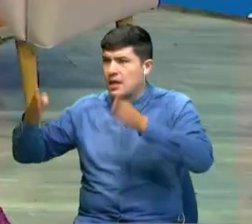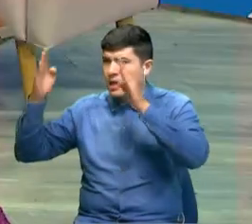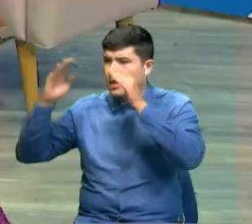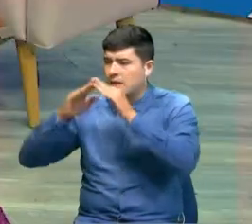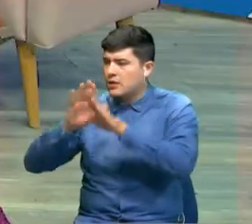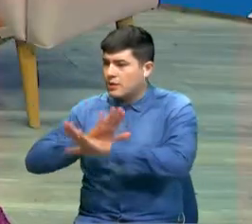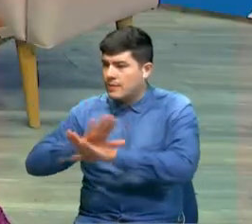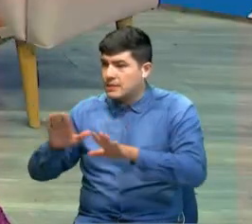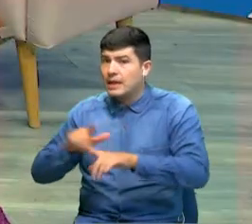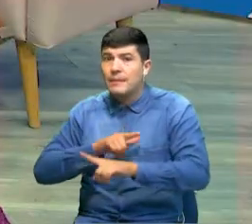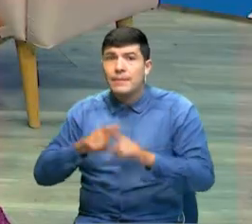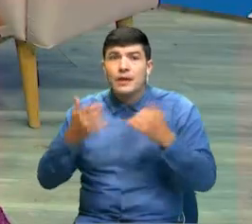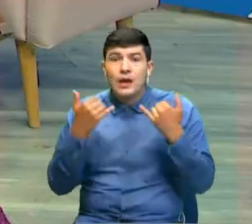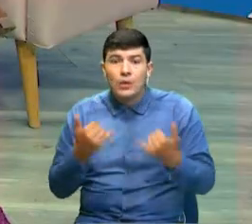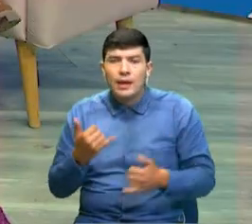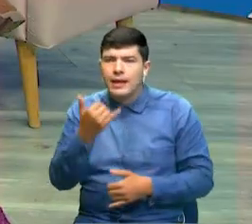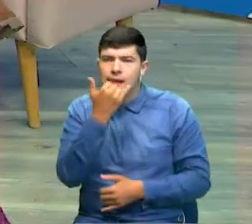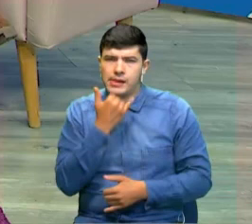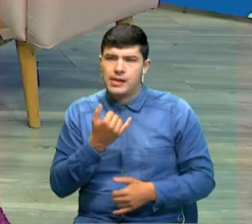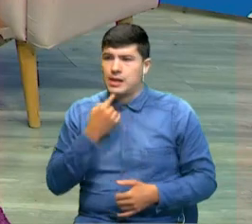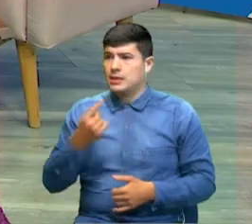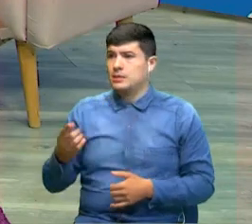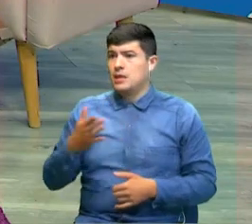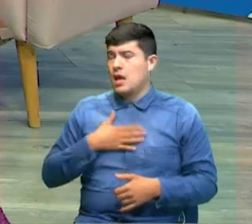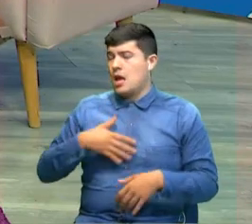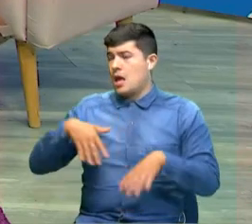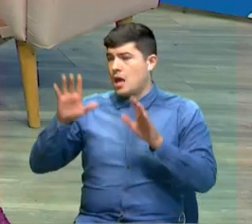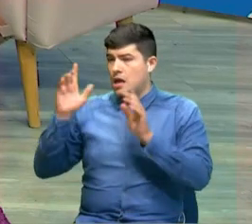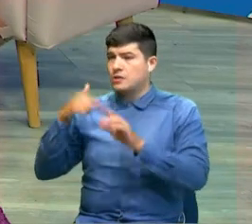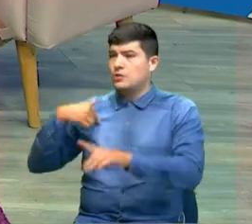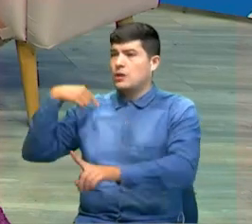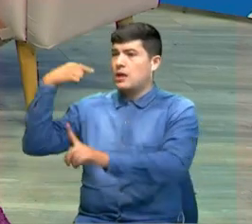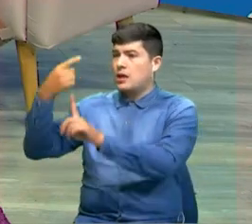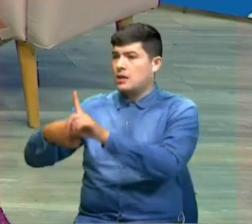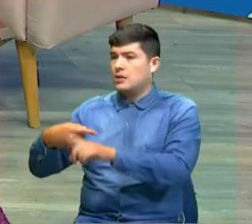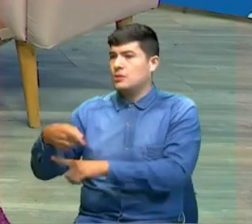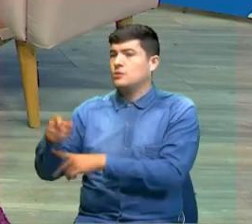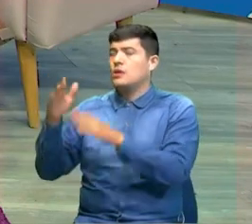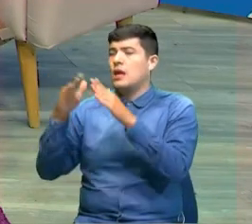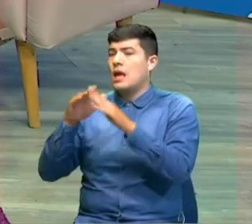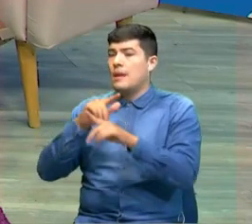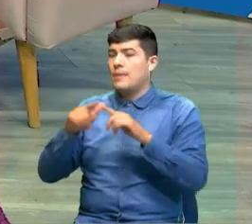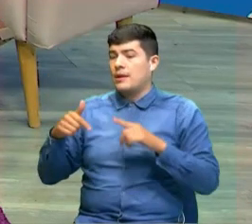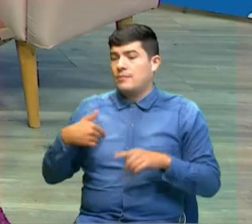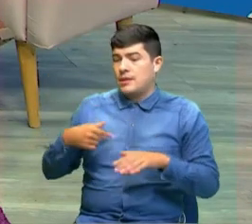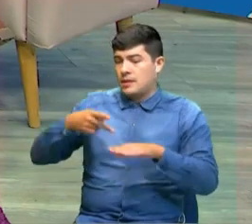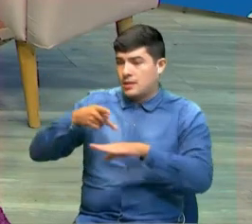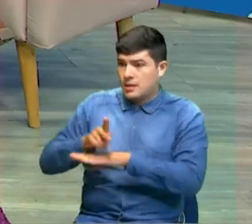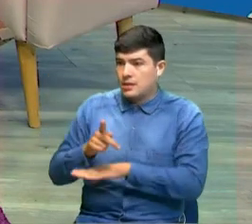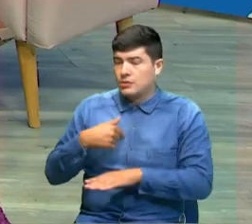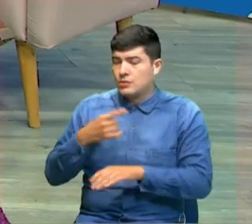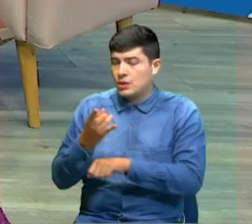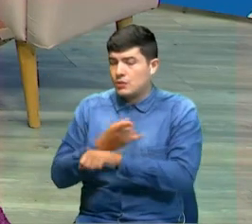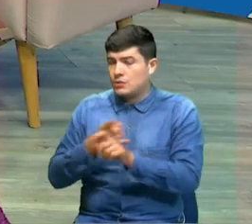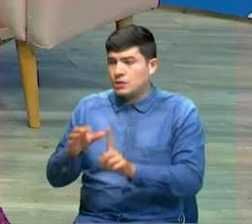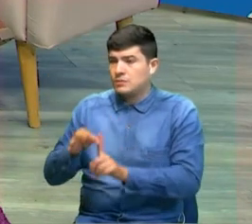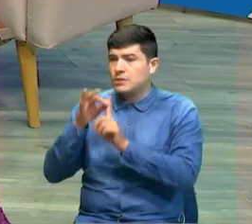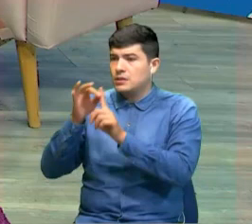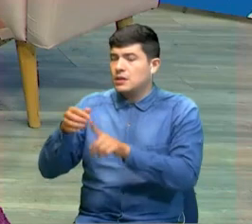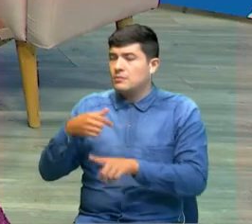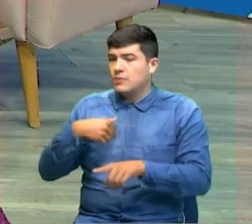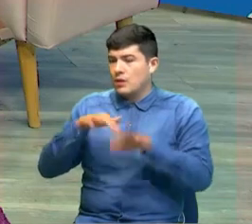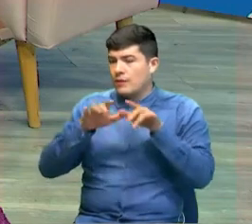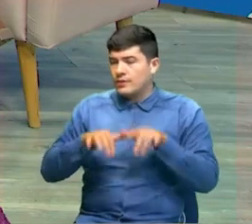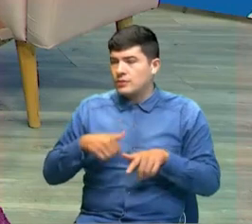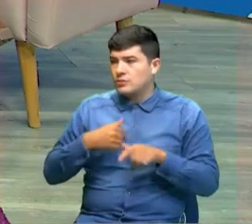pero existe la equivocación de que dice, bueno, entonces yo le arriendo el apartamento, pero como tengo el bien común de uso exclusivo, yo tengo la